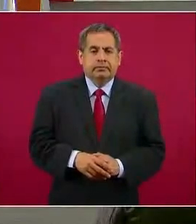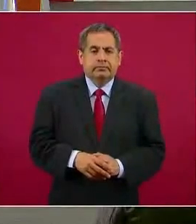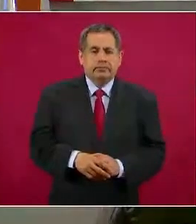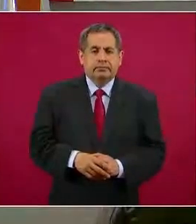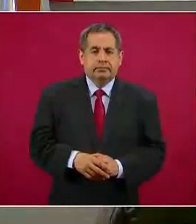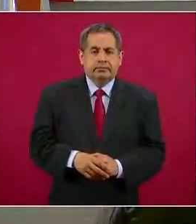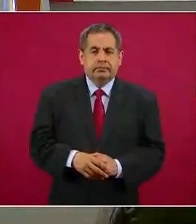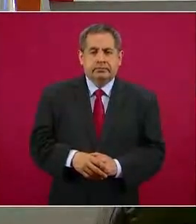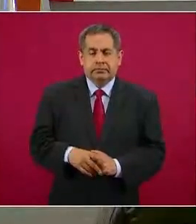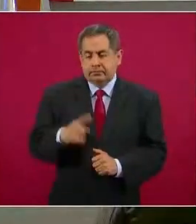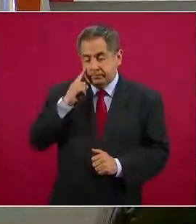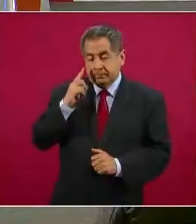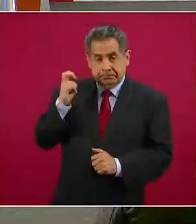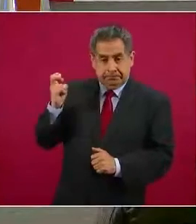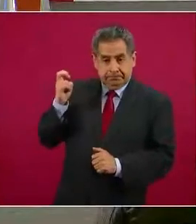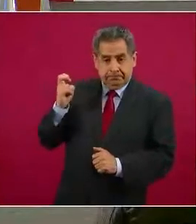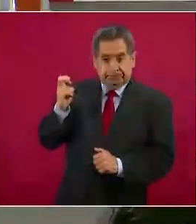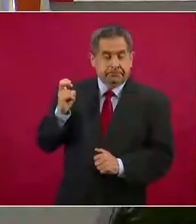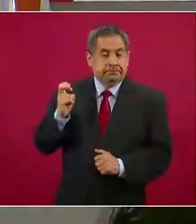Sí, miren, esta es la columna